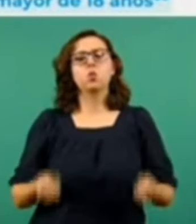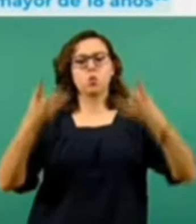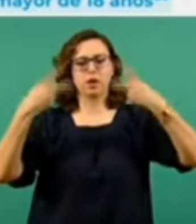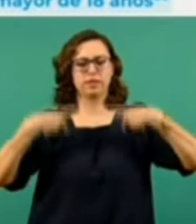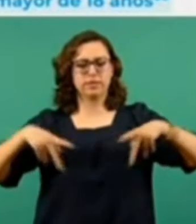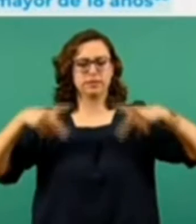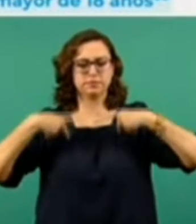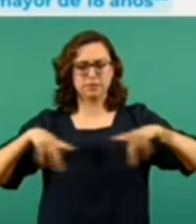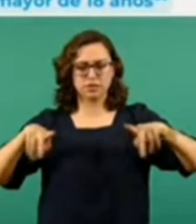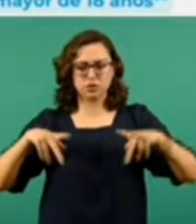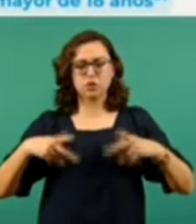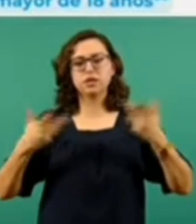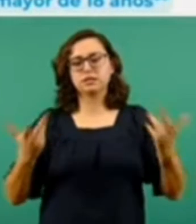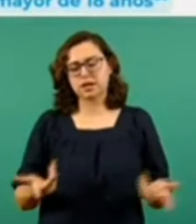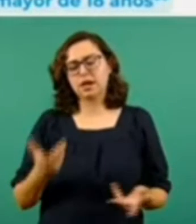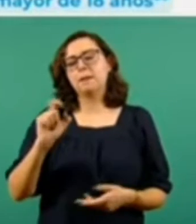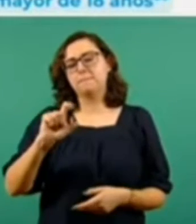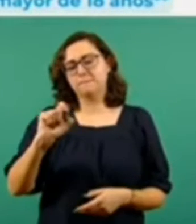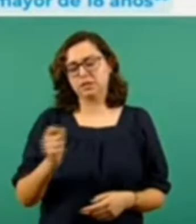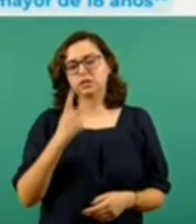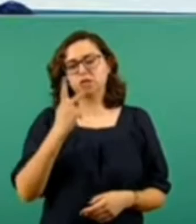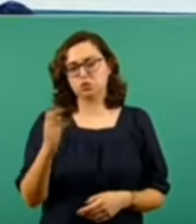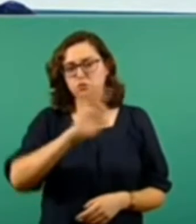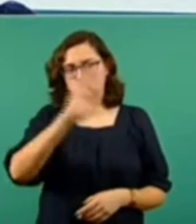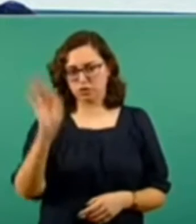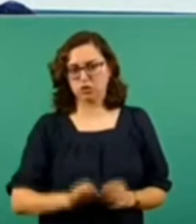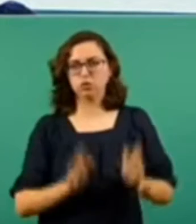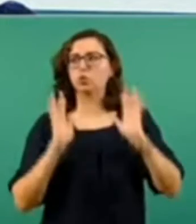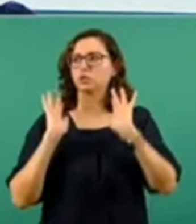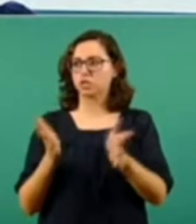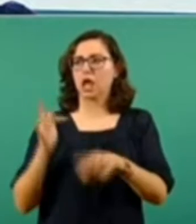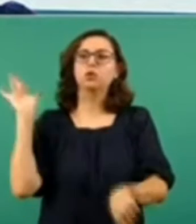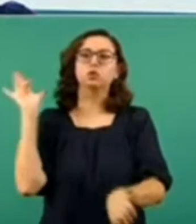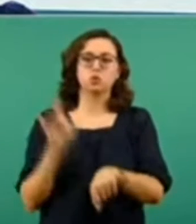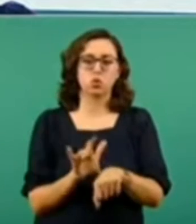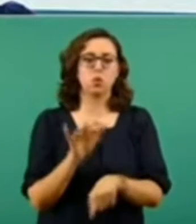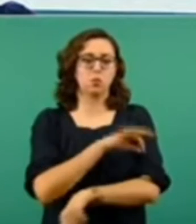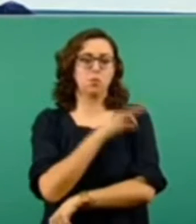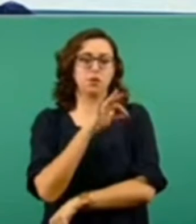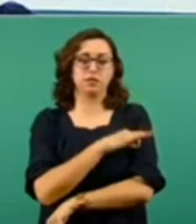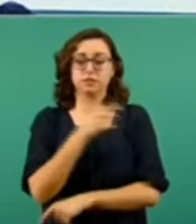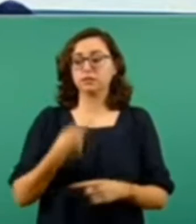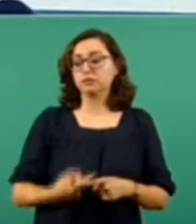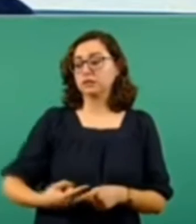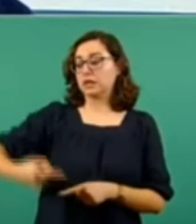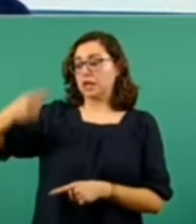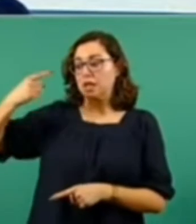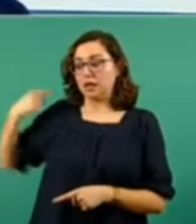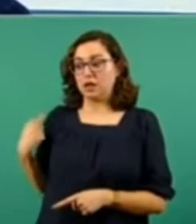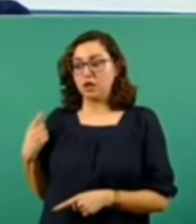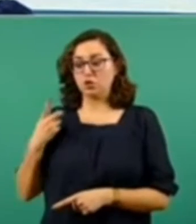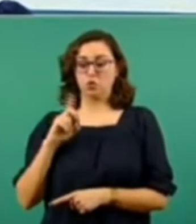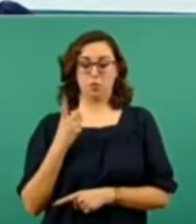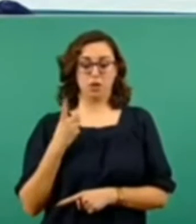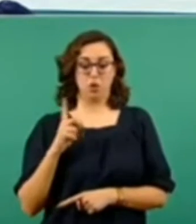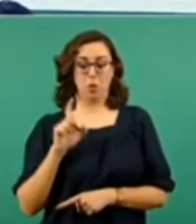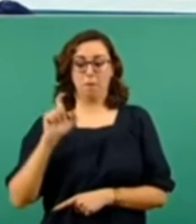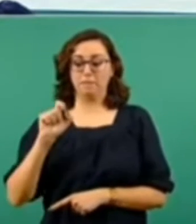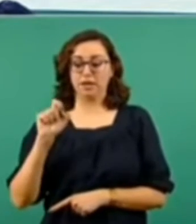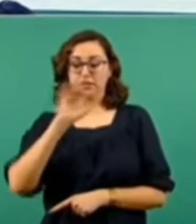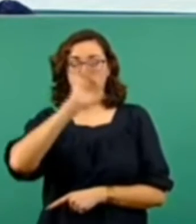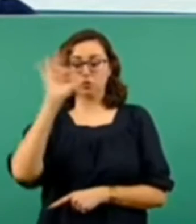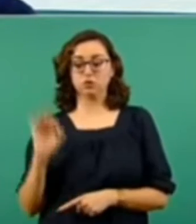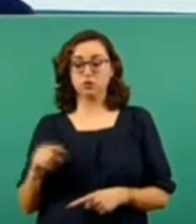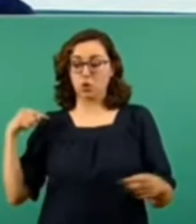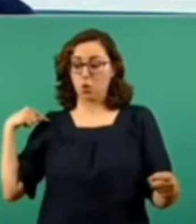incrementa la cobertura a este 22%. Apenas iniciando la semana teníamos 20%, y que en una semana pudiéramos tener